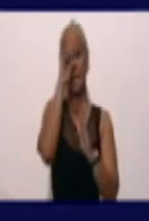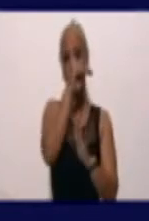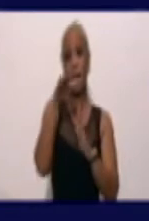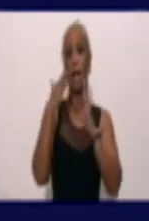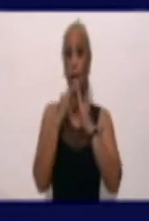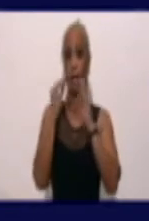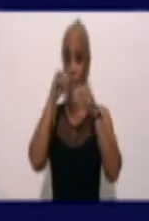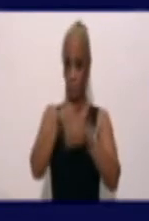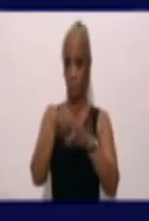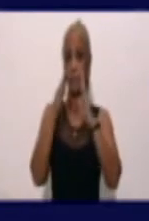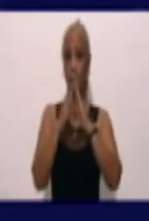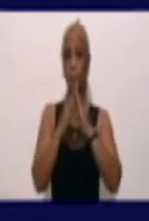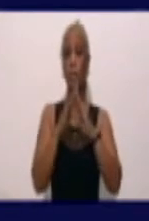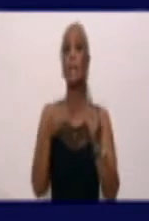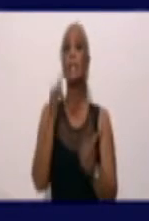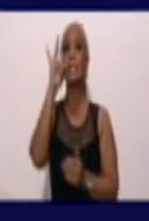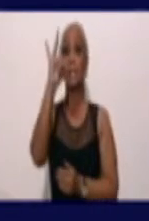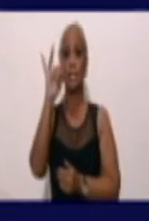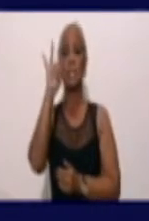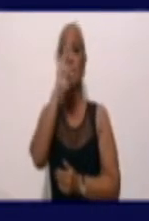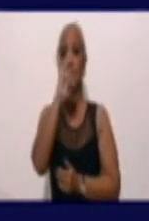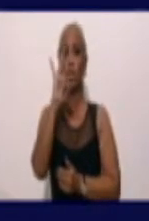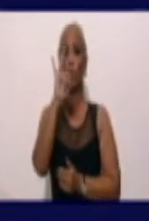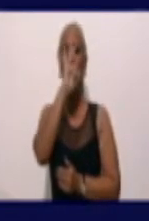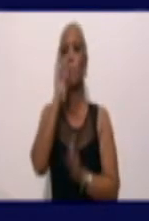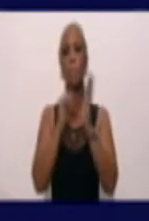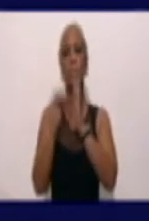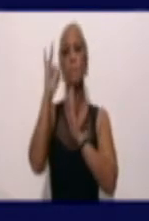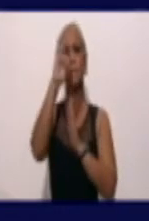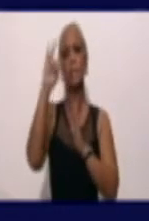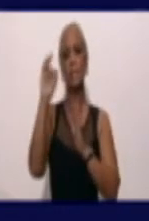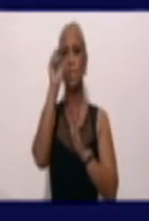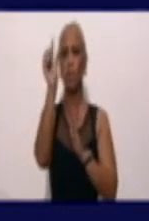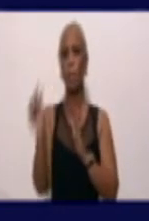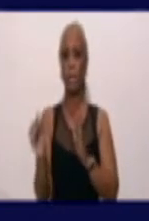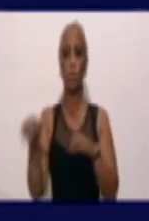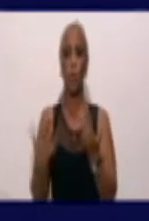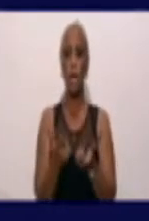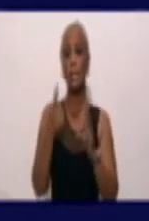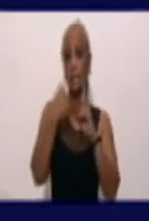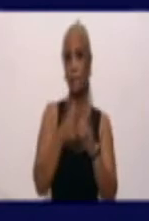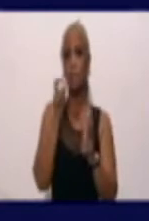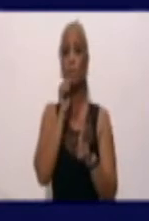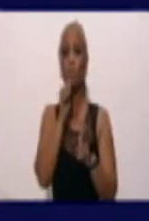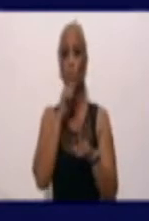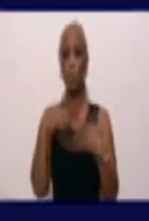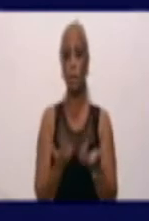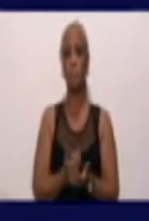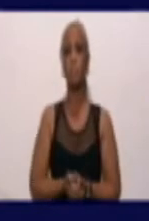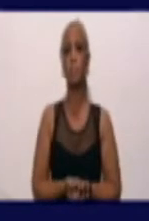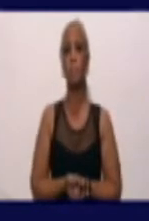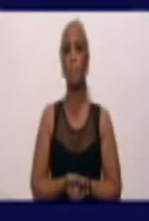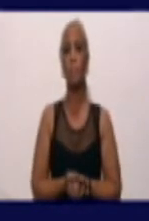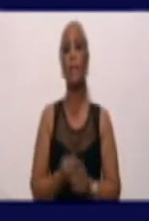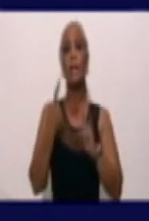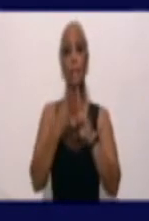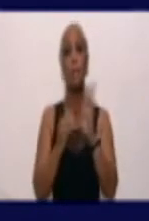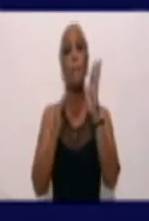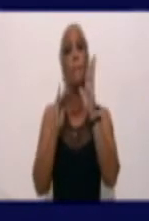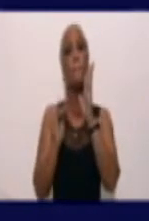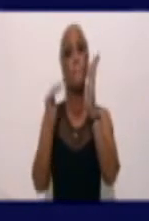tenemos 777 personas confirmadas y 887 sospechosos y